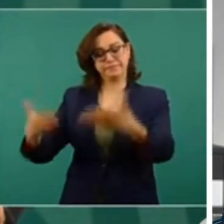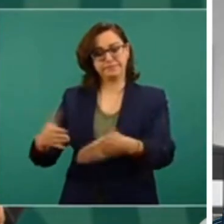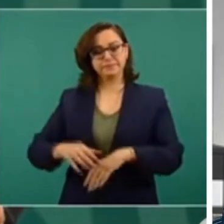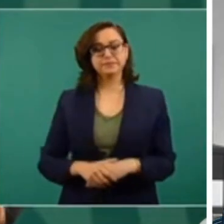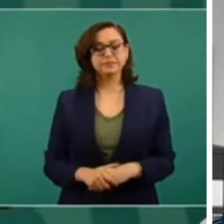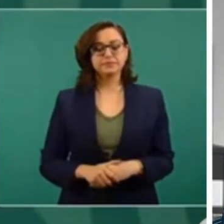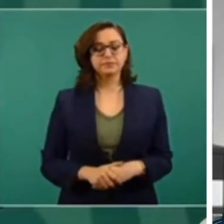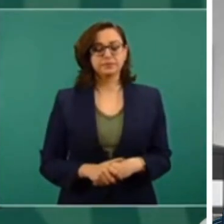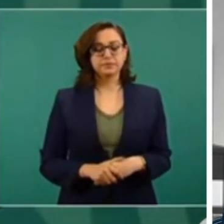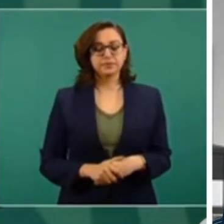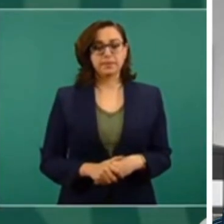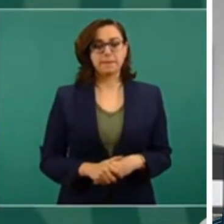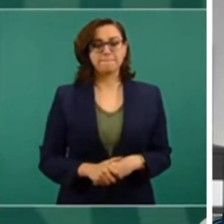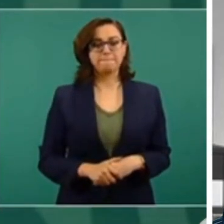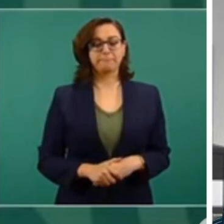Se